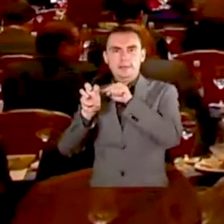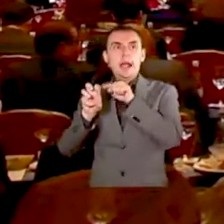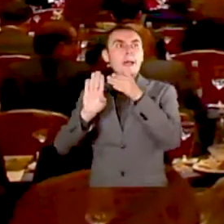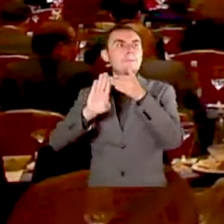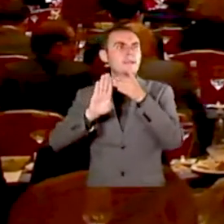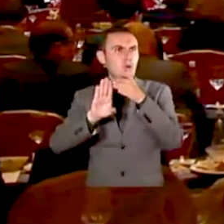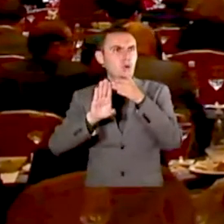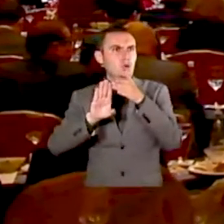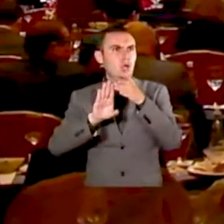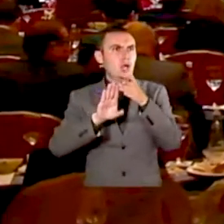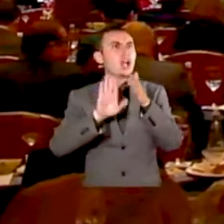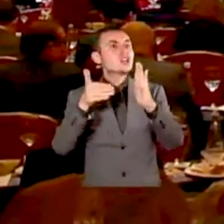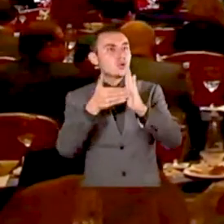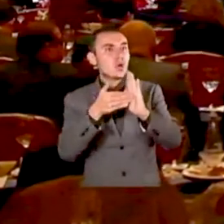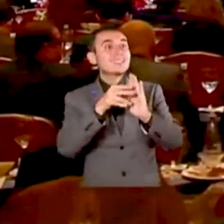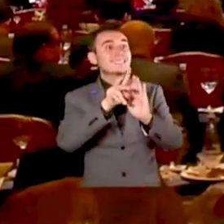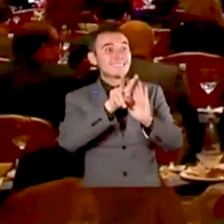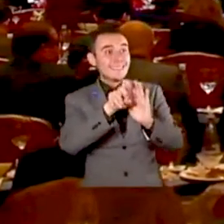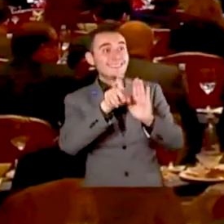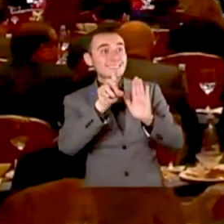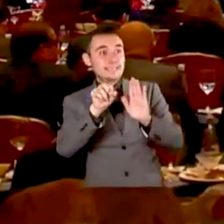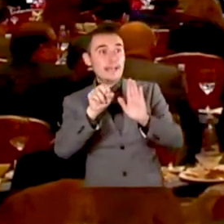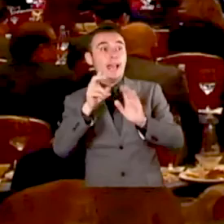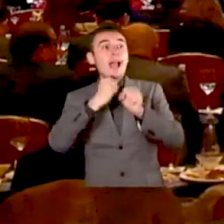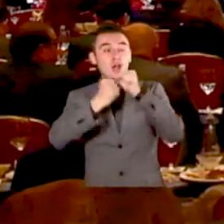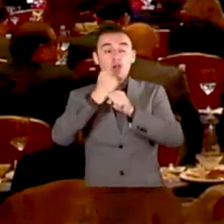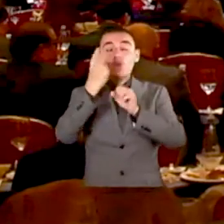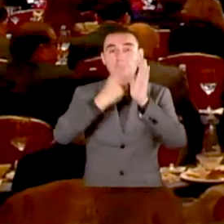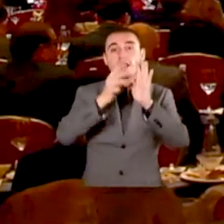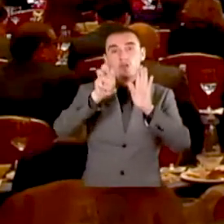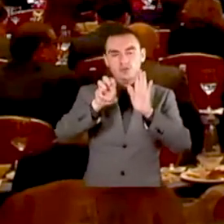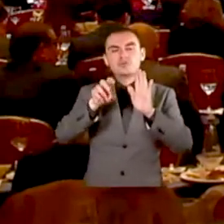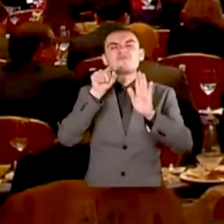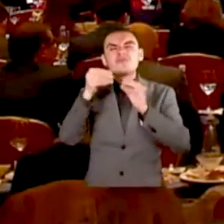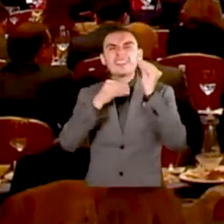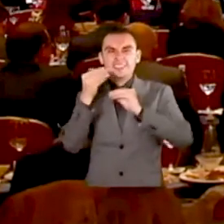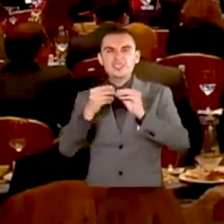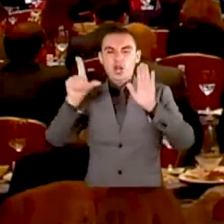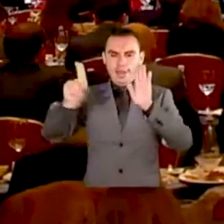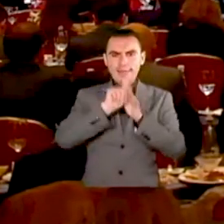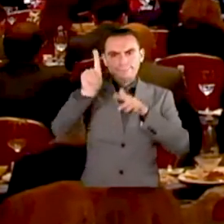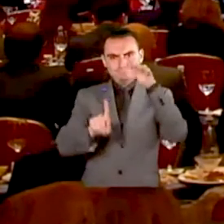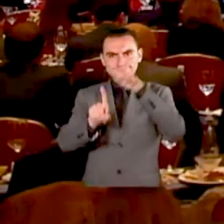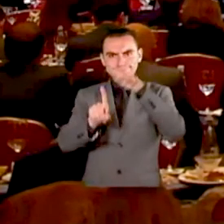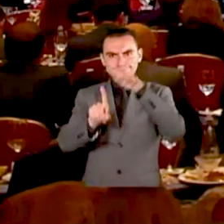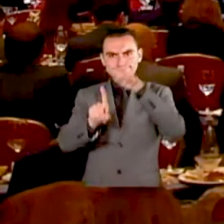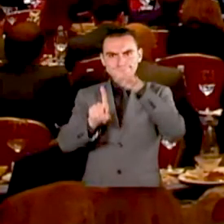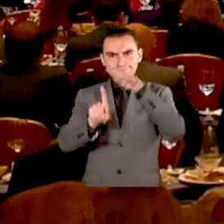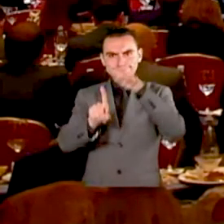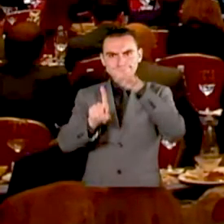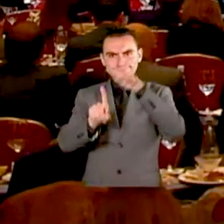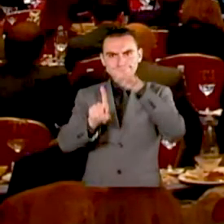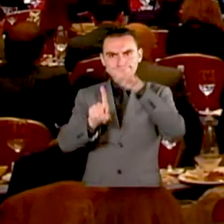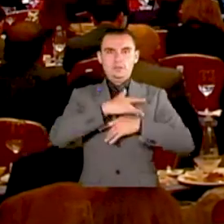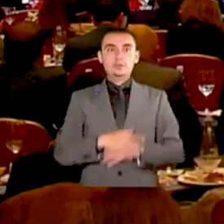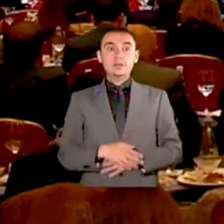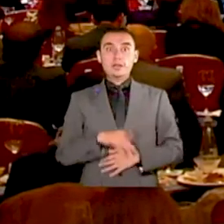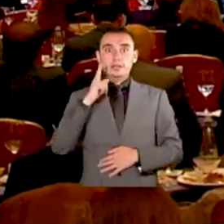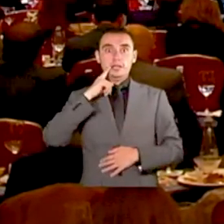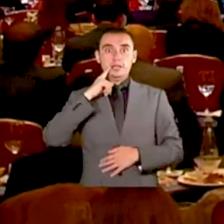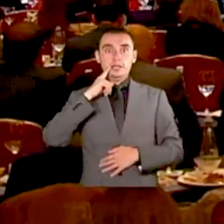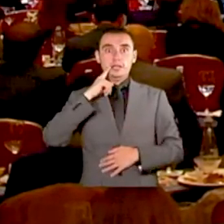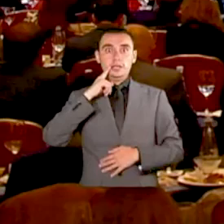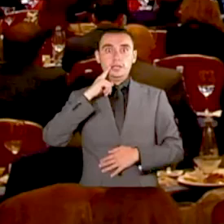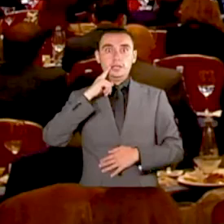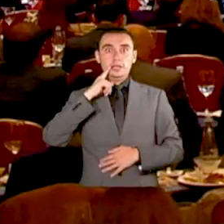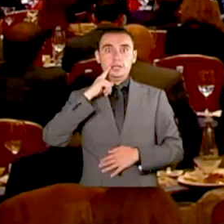a la tutela 760 del 2008, que dio lugar a la ley estatutaria de salud y que fue